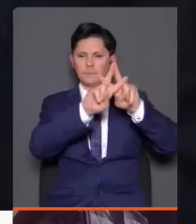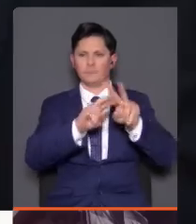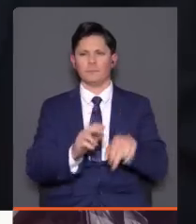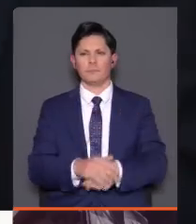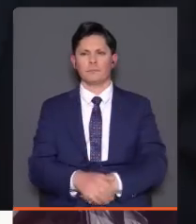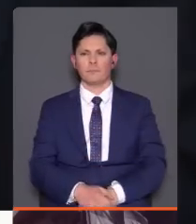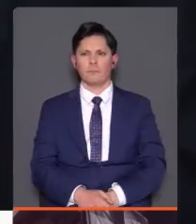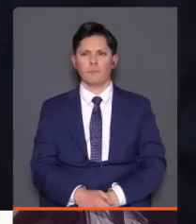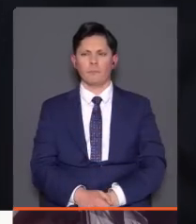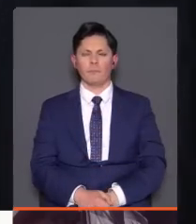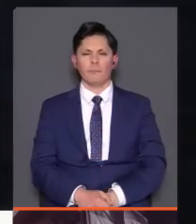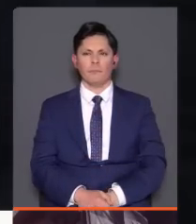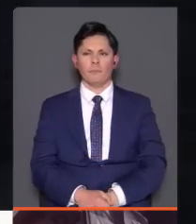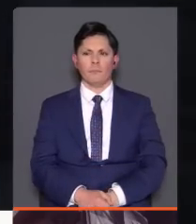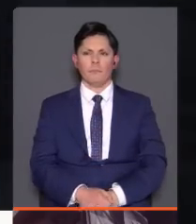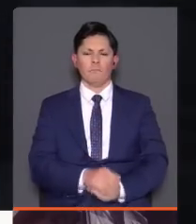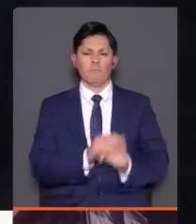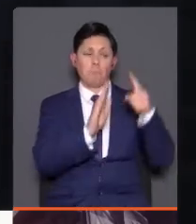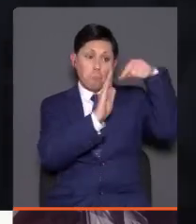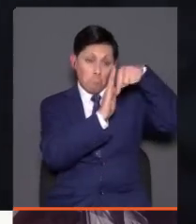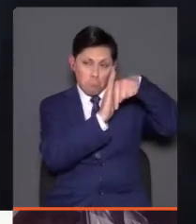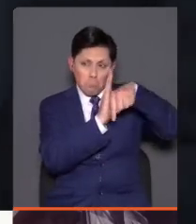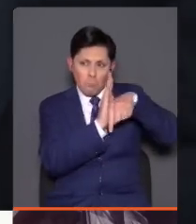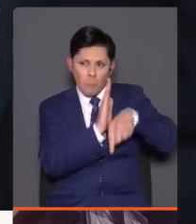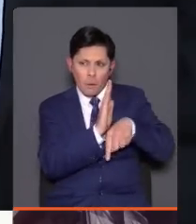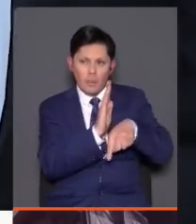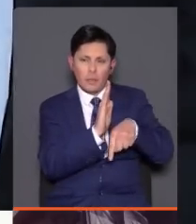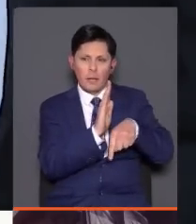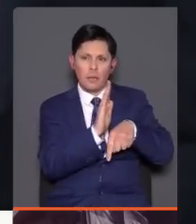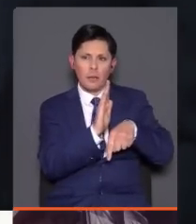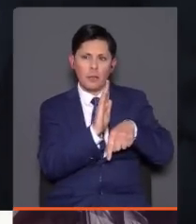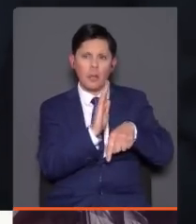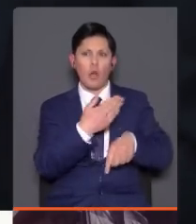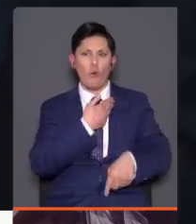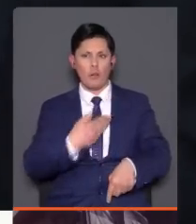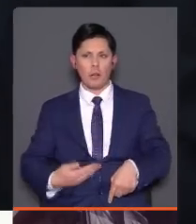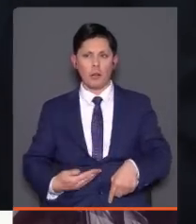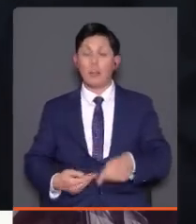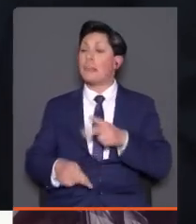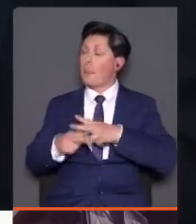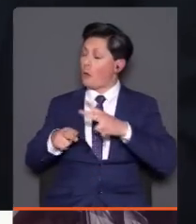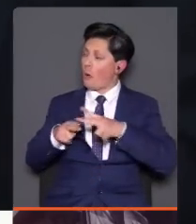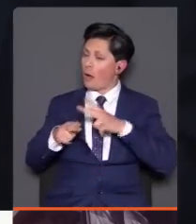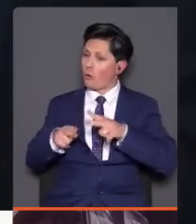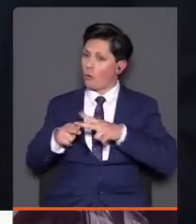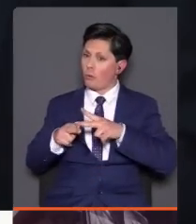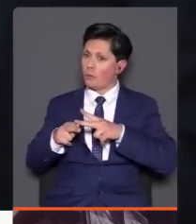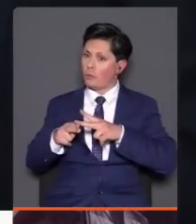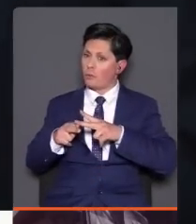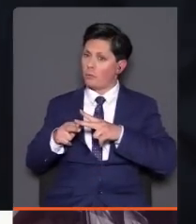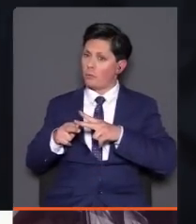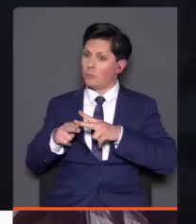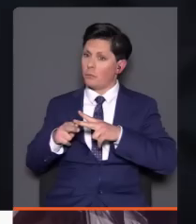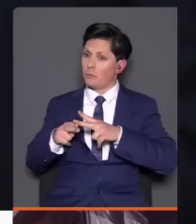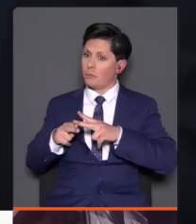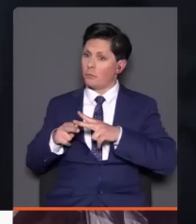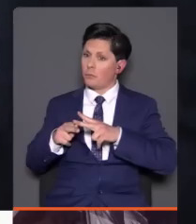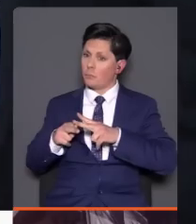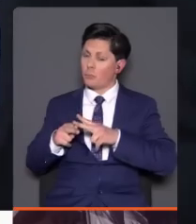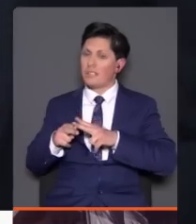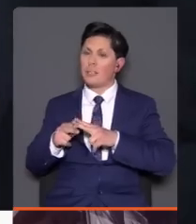Y no lo hago para menoscabar a ningún gobierno. También lo hago para que nadie dé clases de cómo se hacen las